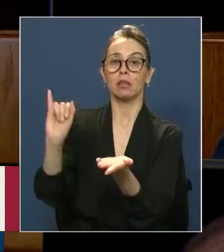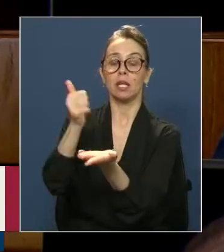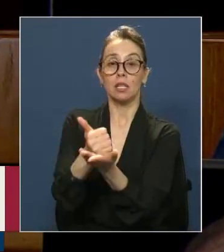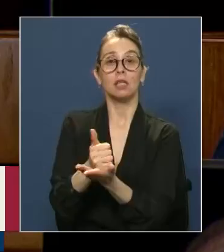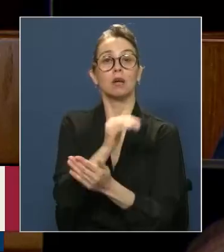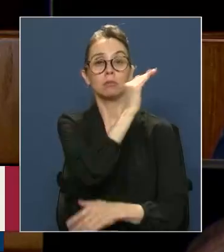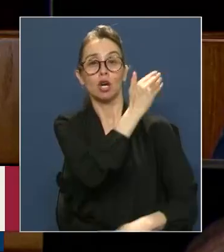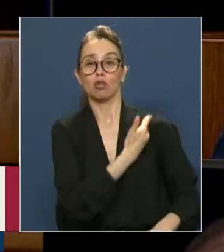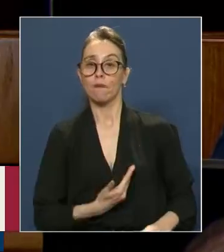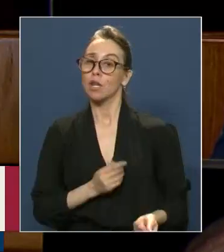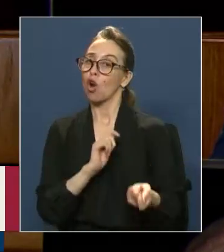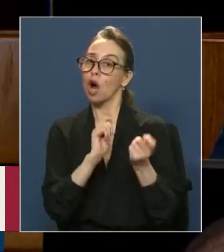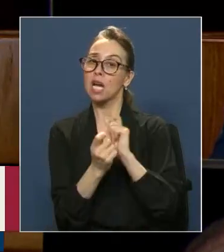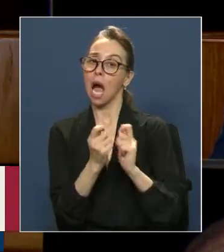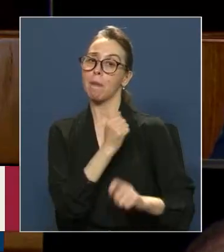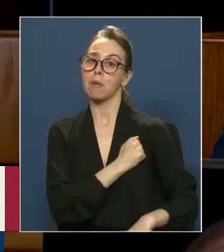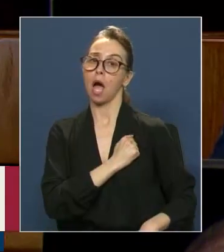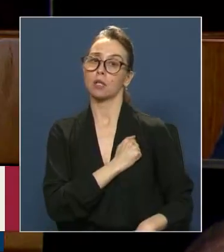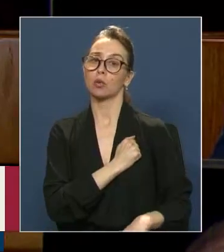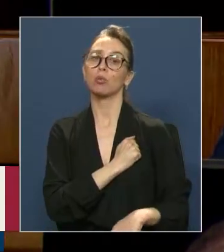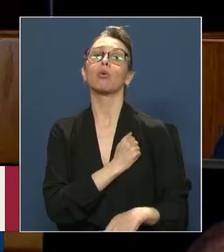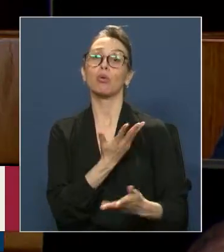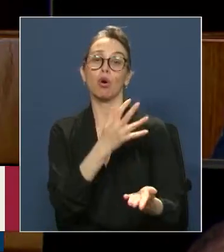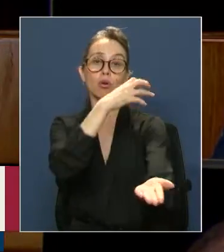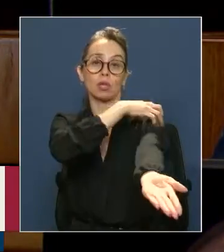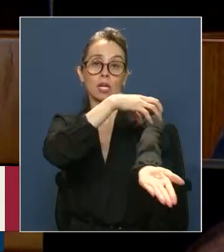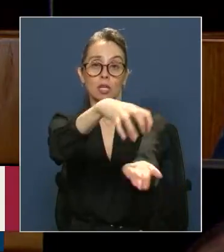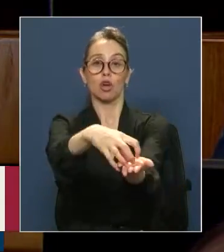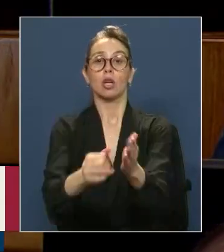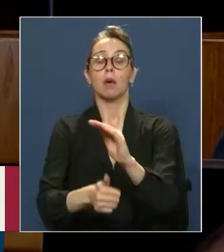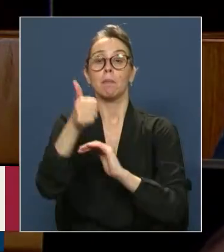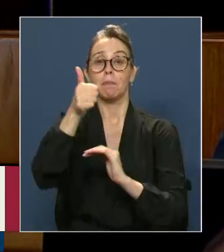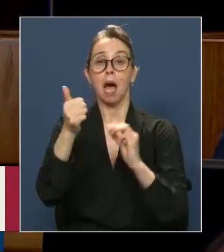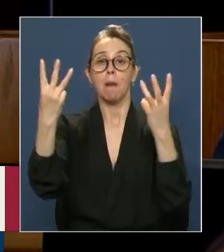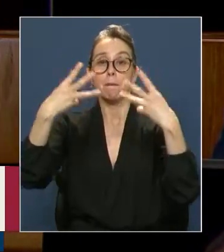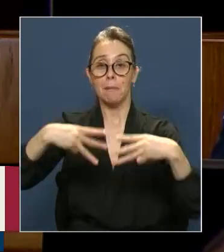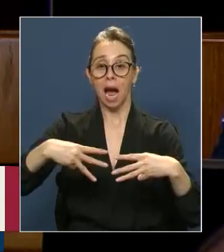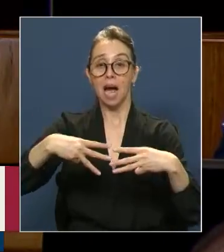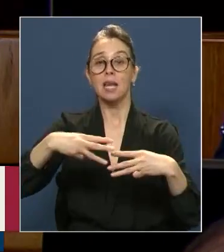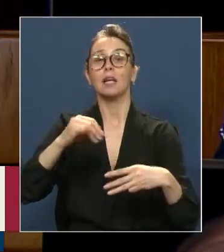regiones extremas y en particular con la región de Magallanes y Antártica chilena. Muchas gracias.